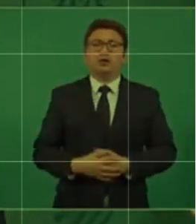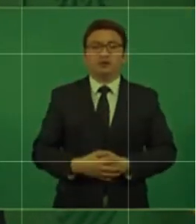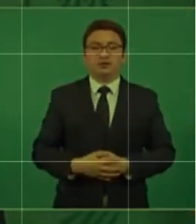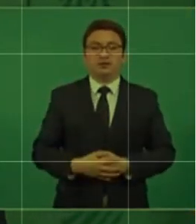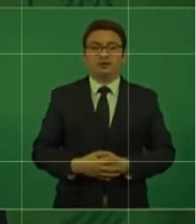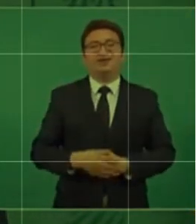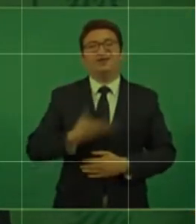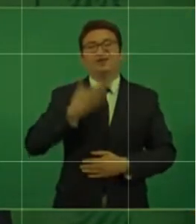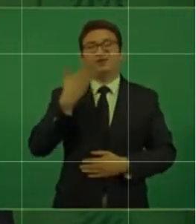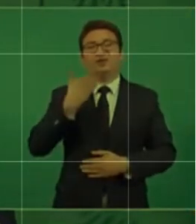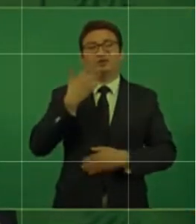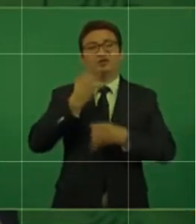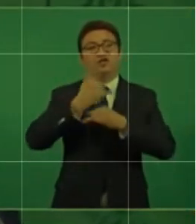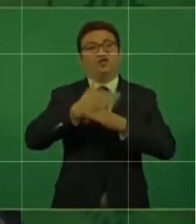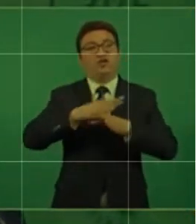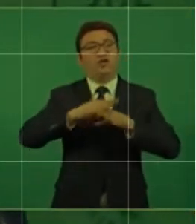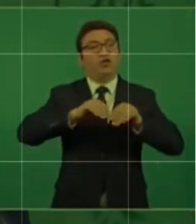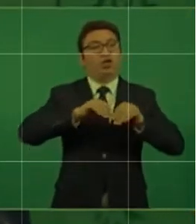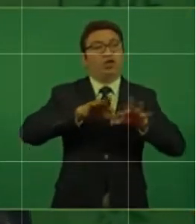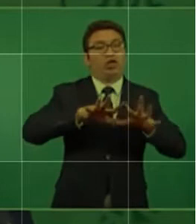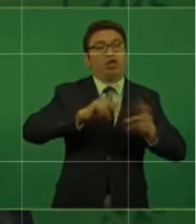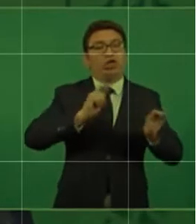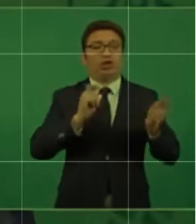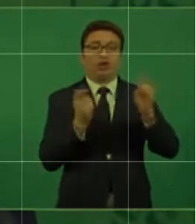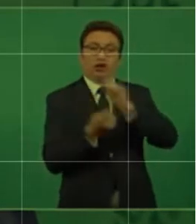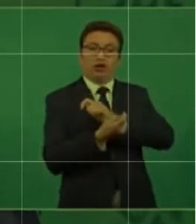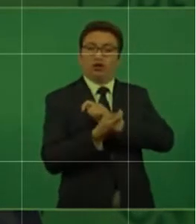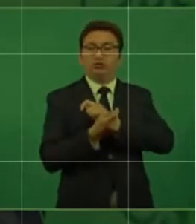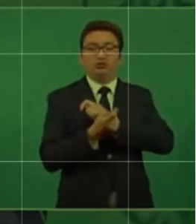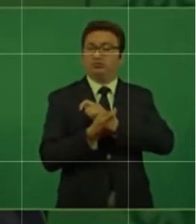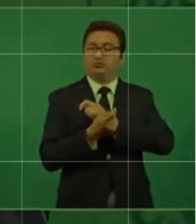la manipulación mayor